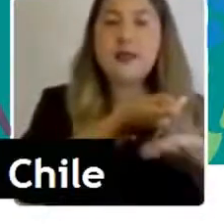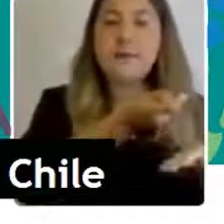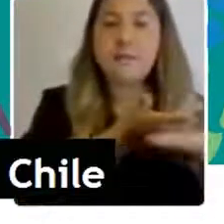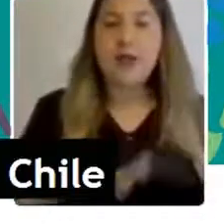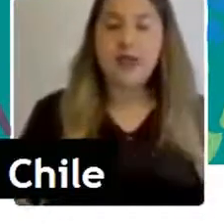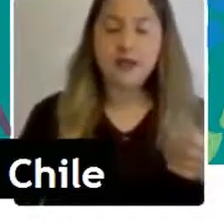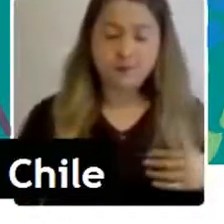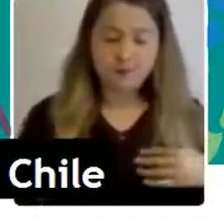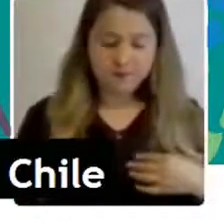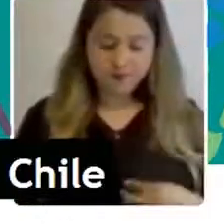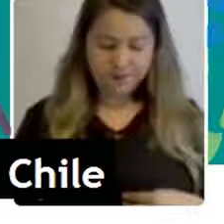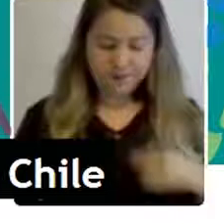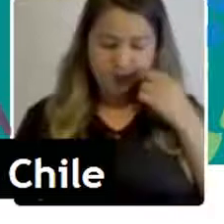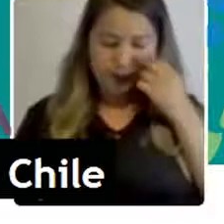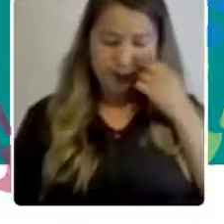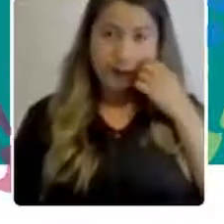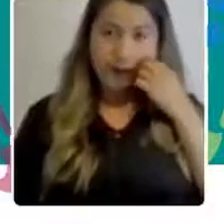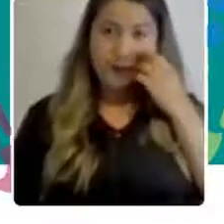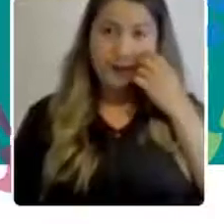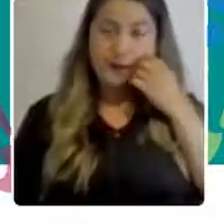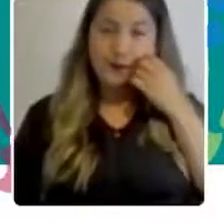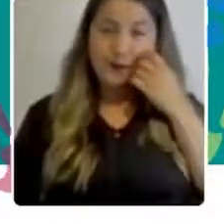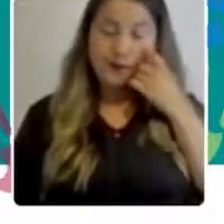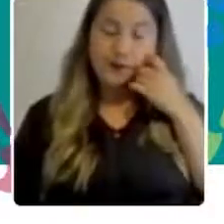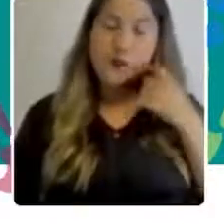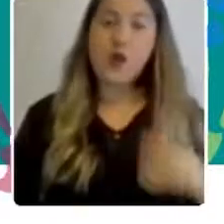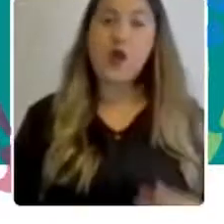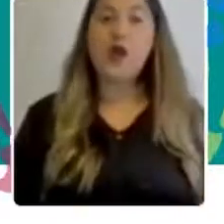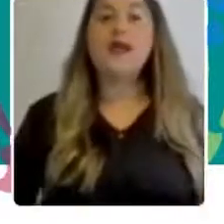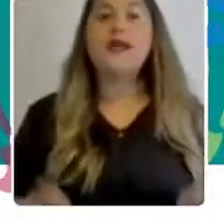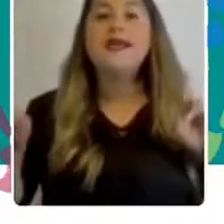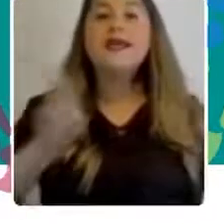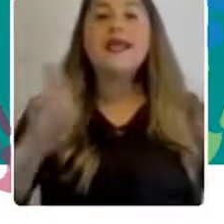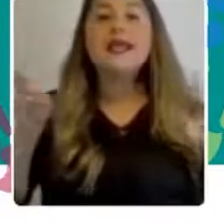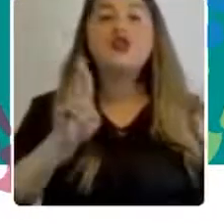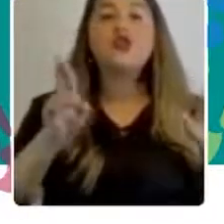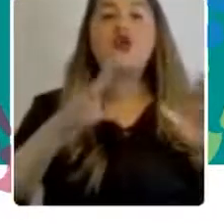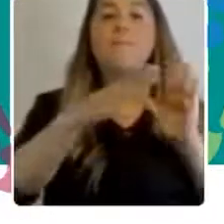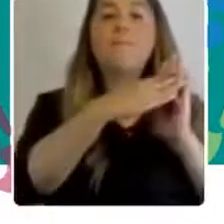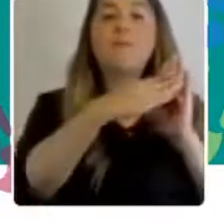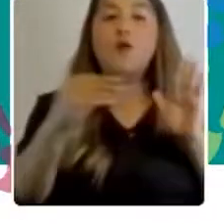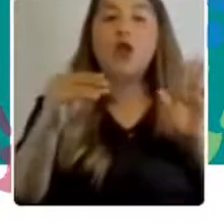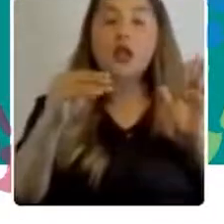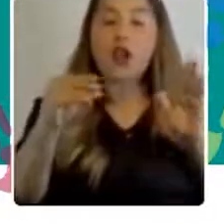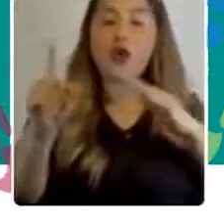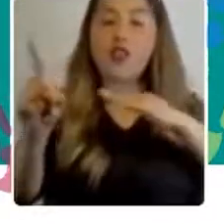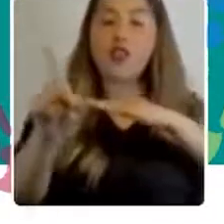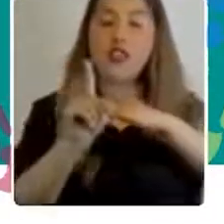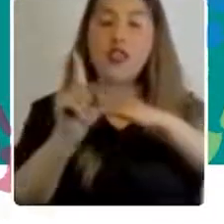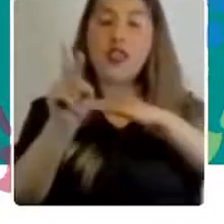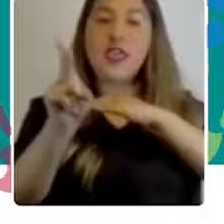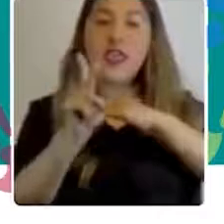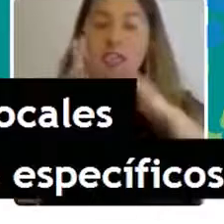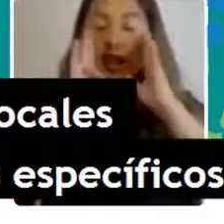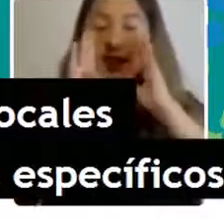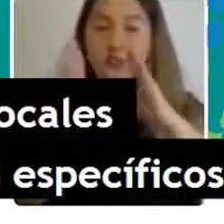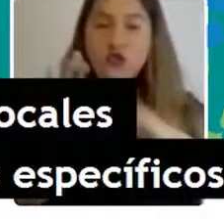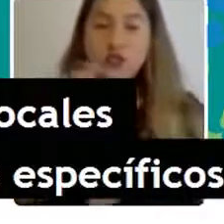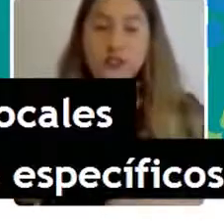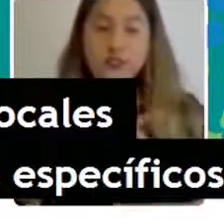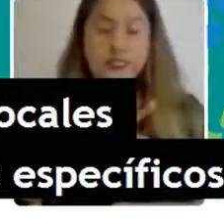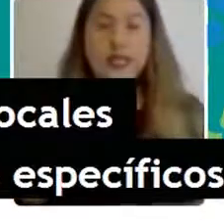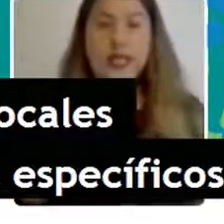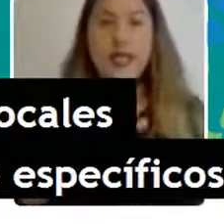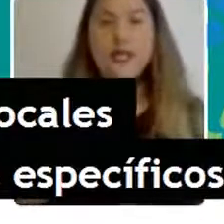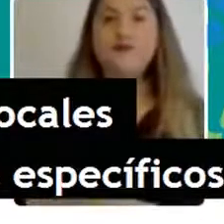En relación a los modelos de atención en Chile, nosotros no tenemos como modelo de atención unificado para enfermedades raras o poco frecuentes. Sin embargo,